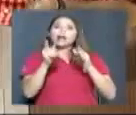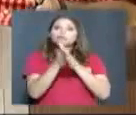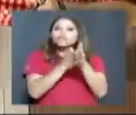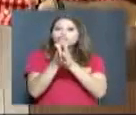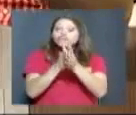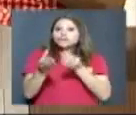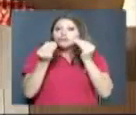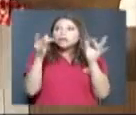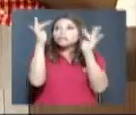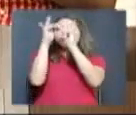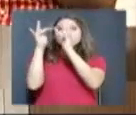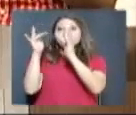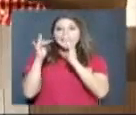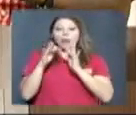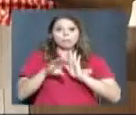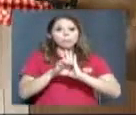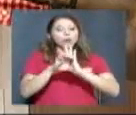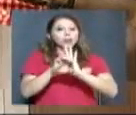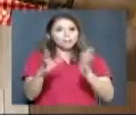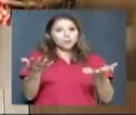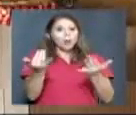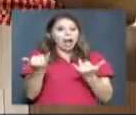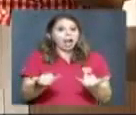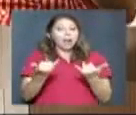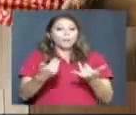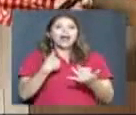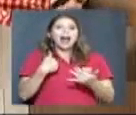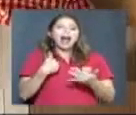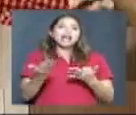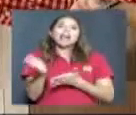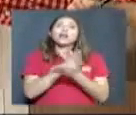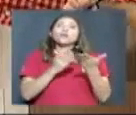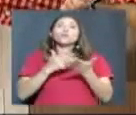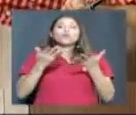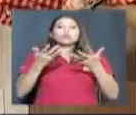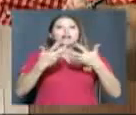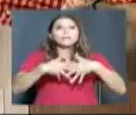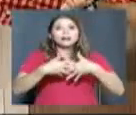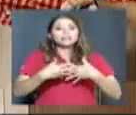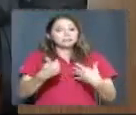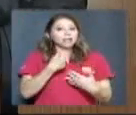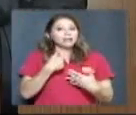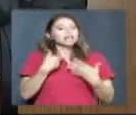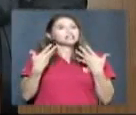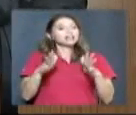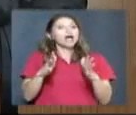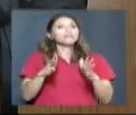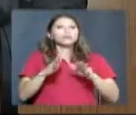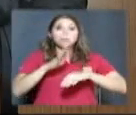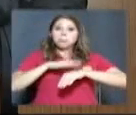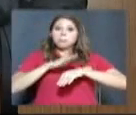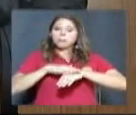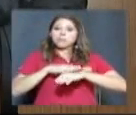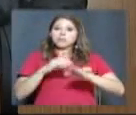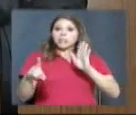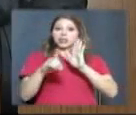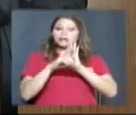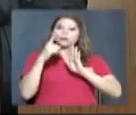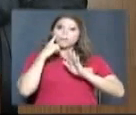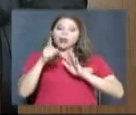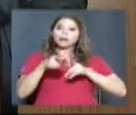de operadores que tienen asignadas concesiones para coberturas que no están cumpliendo. ¿Verdad? Hay que poner en orden